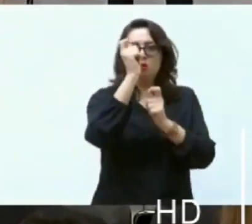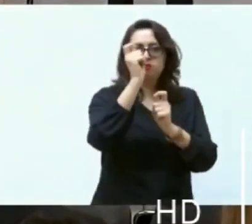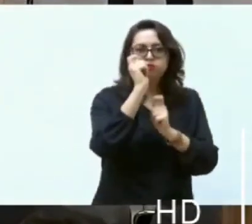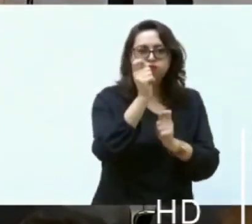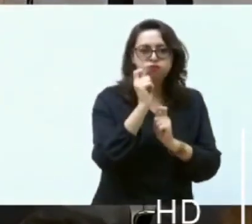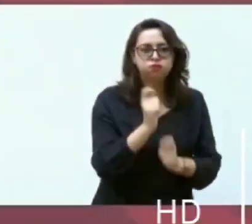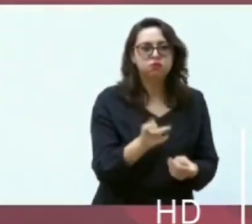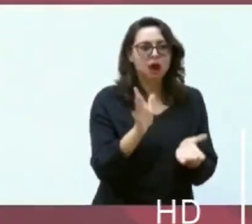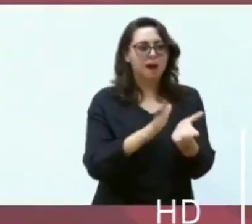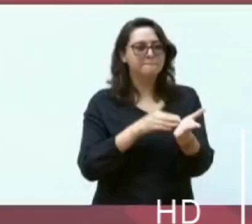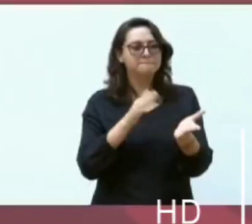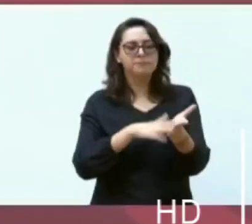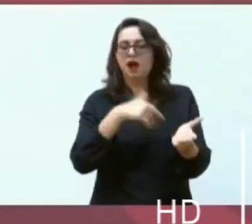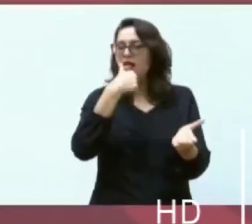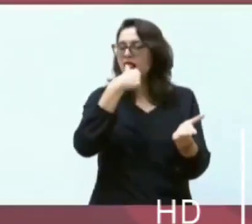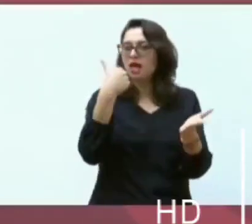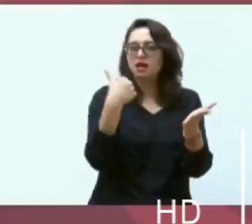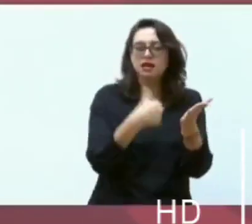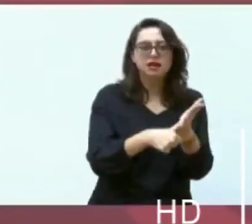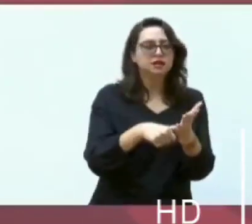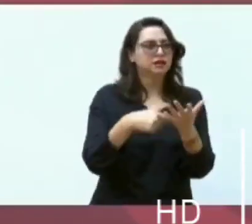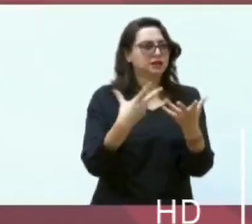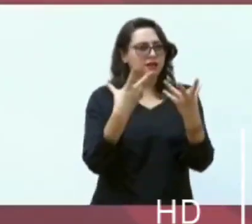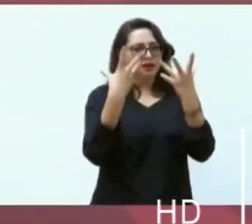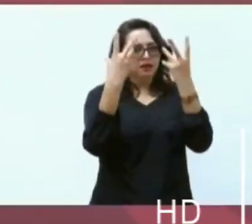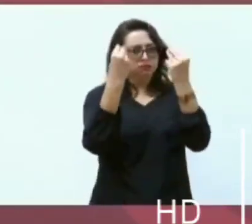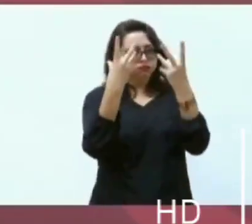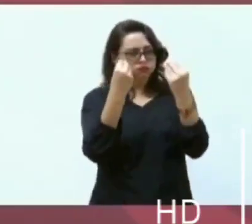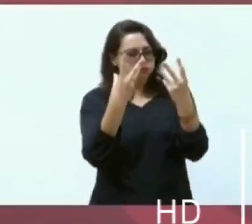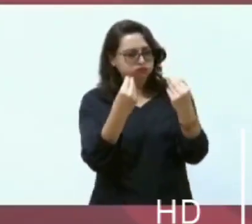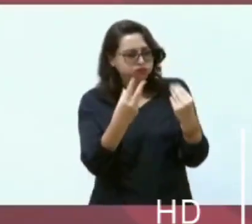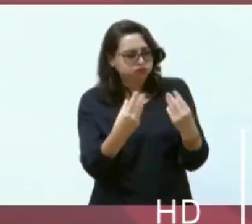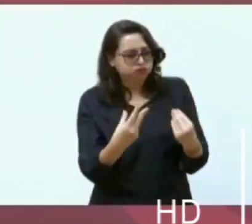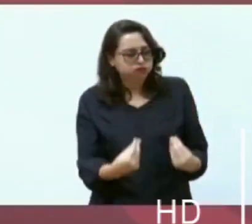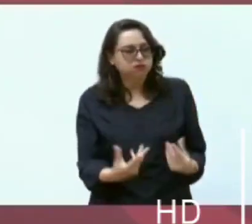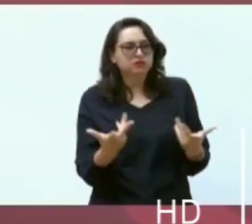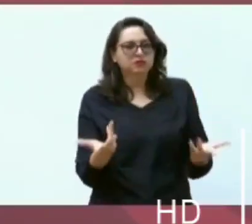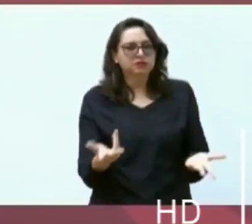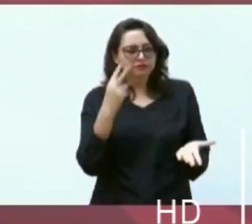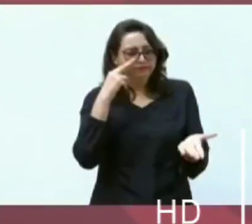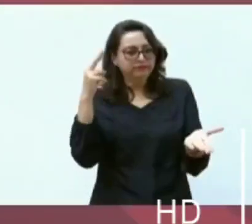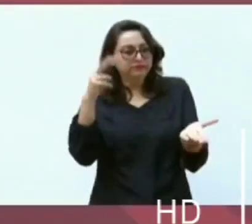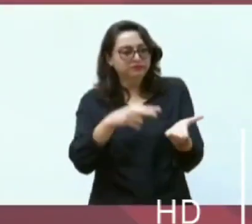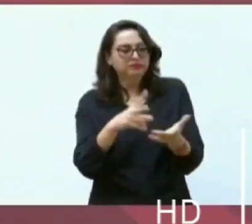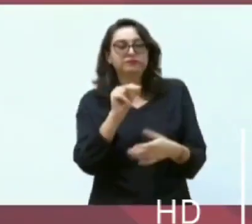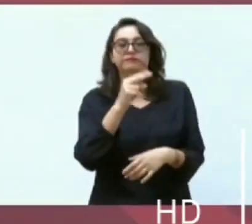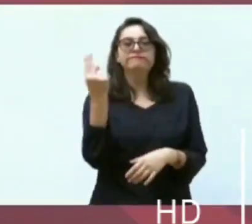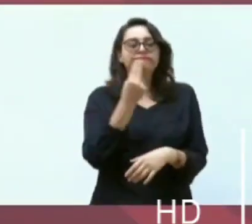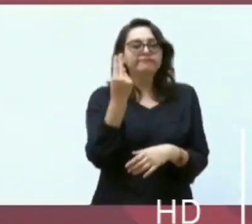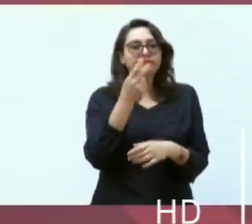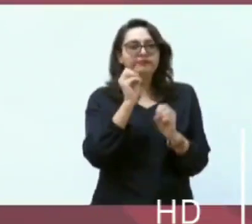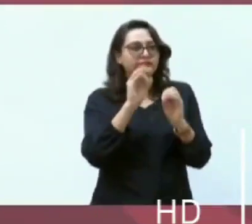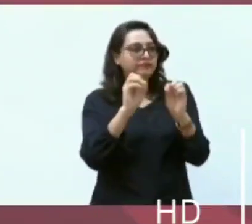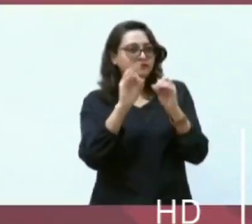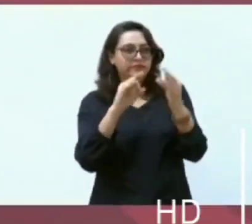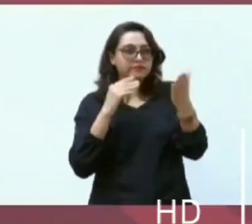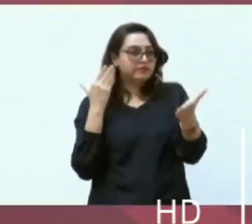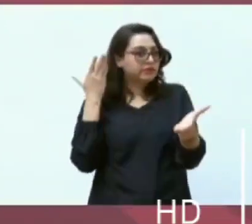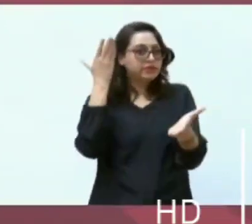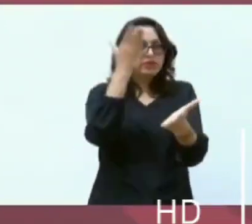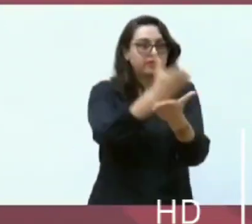dibujos, papeles, cartas y muchas otras cosas sin necesidad de trasladarse a los